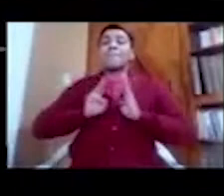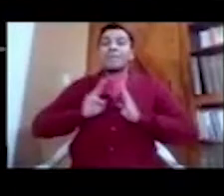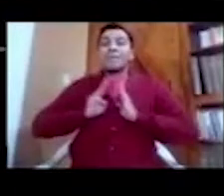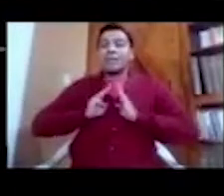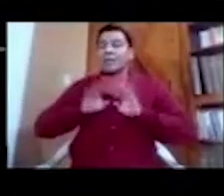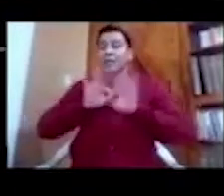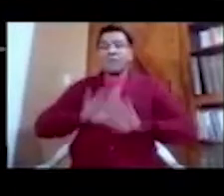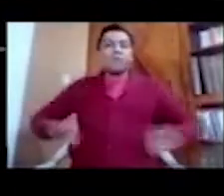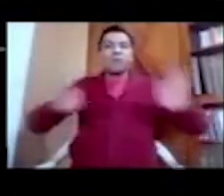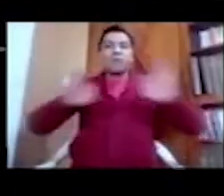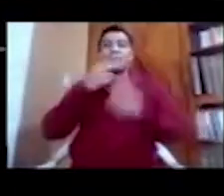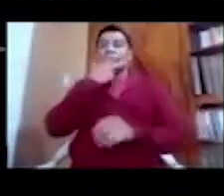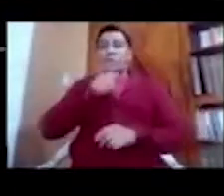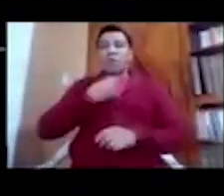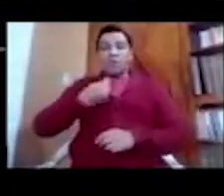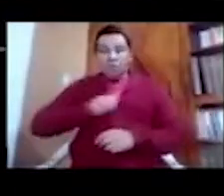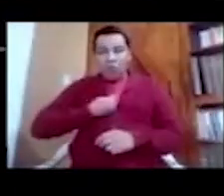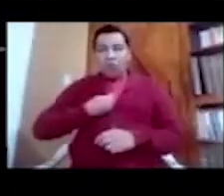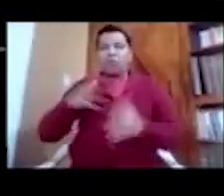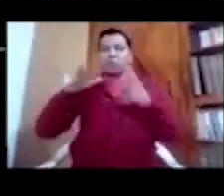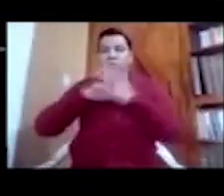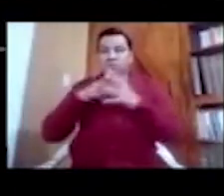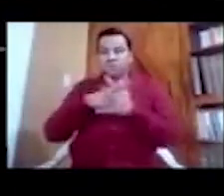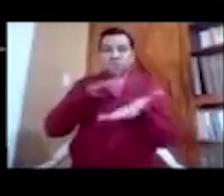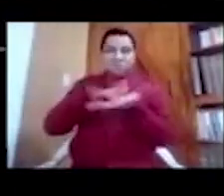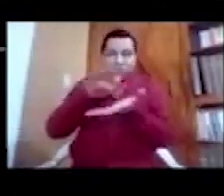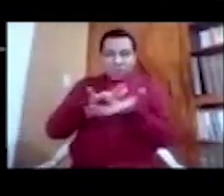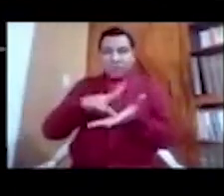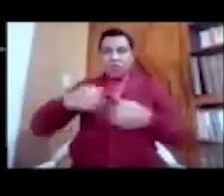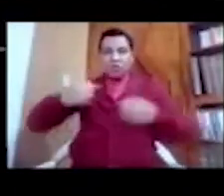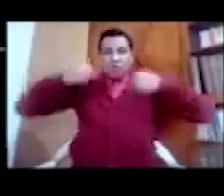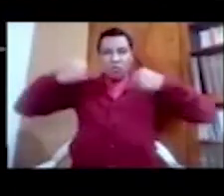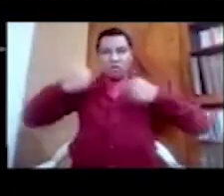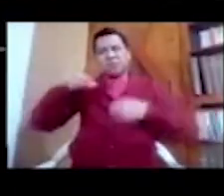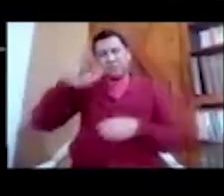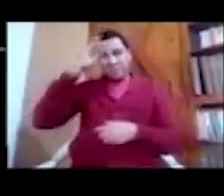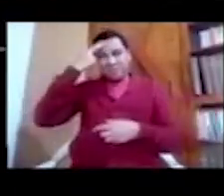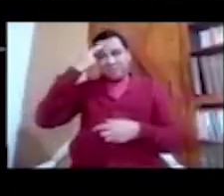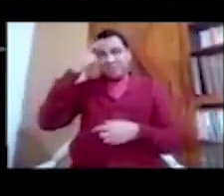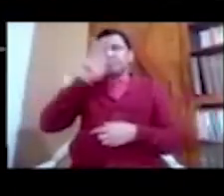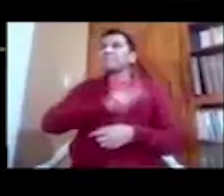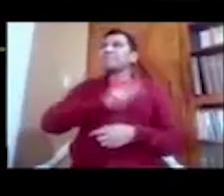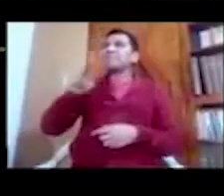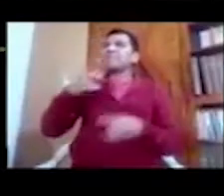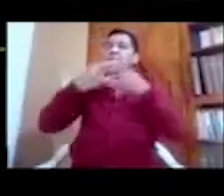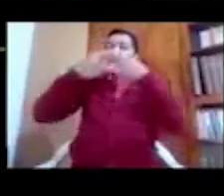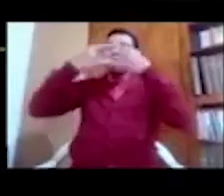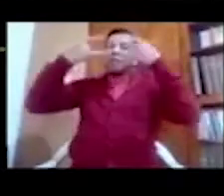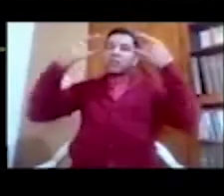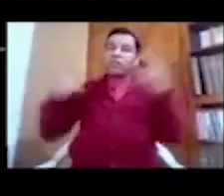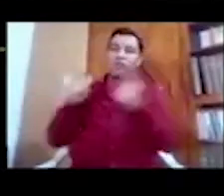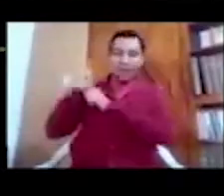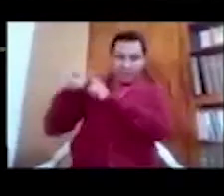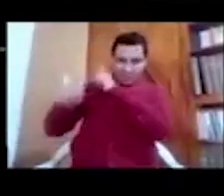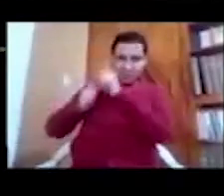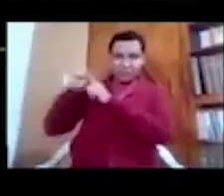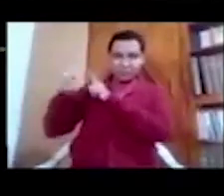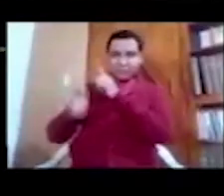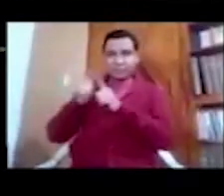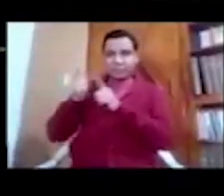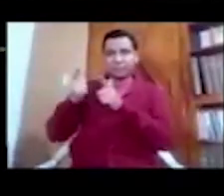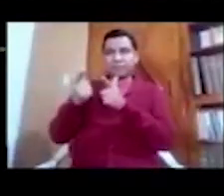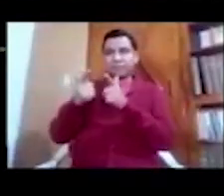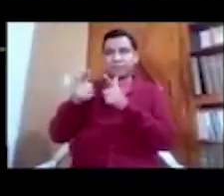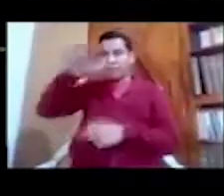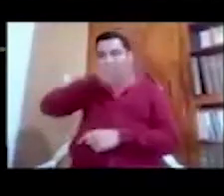de, si recuerdan la literatura clásica griega, por ejemplo, si leemos las descripciones de Troya y